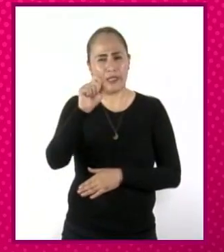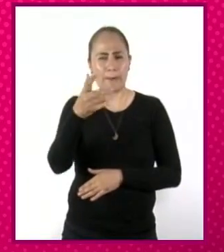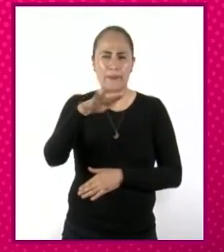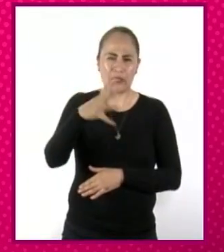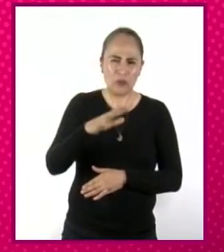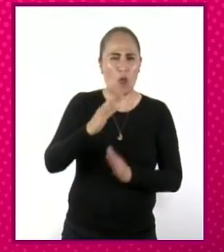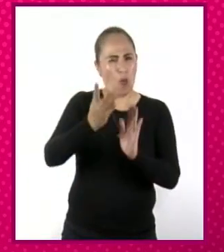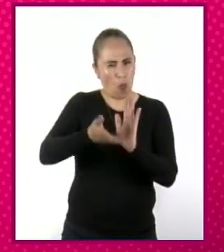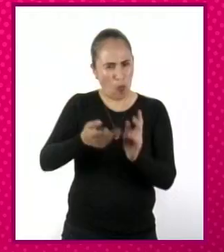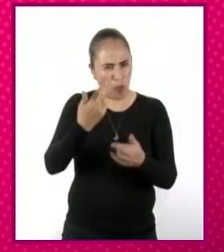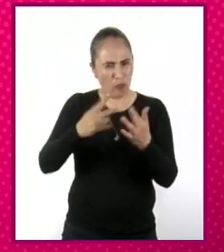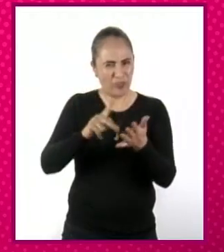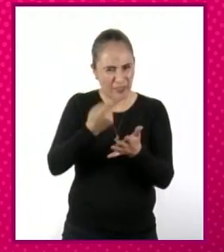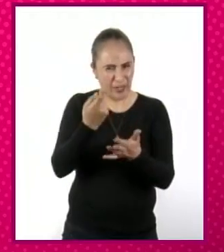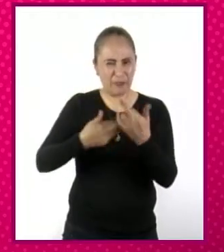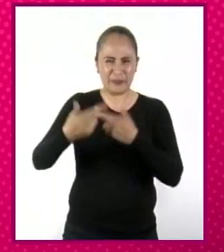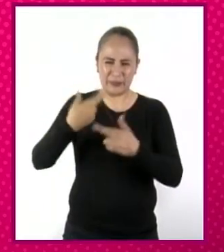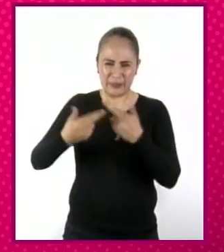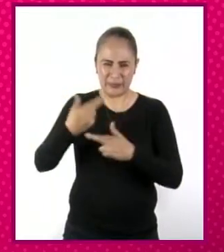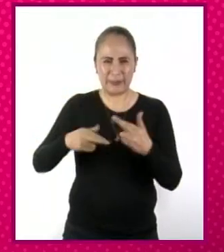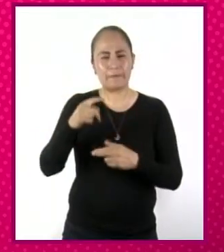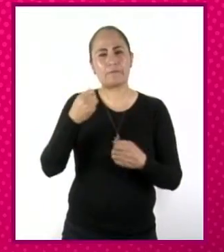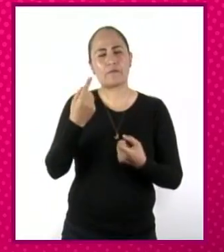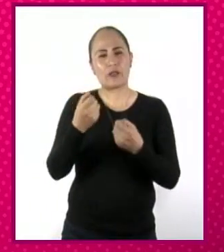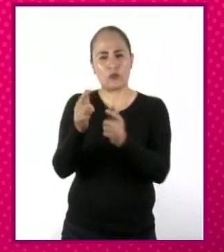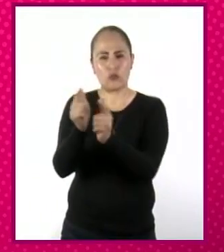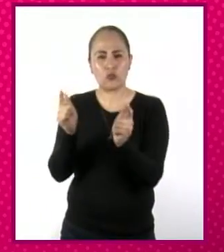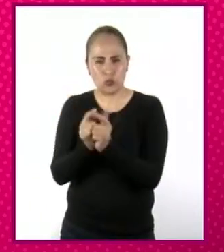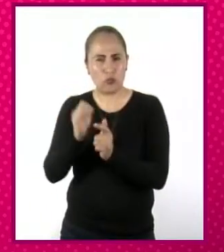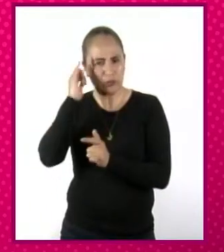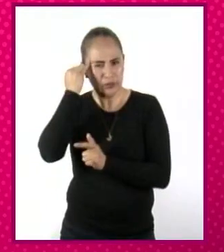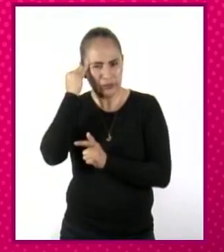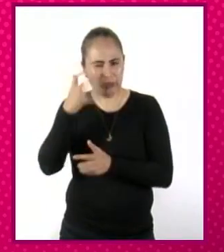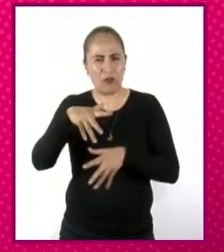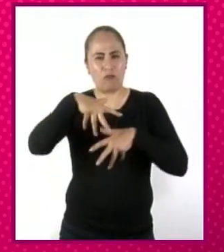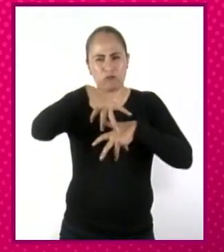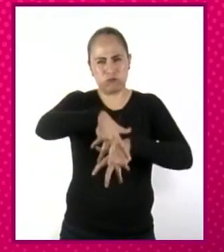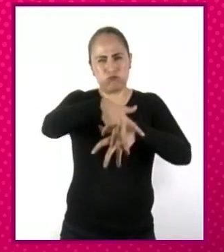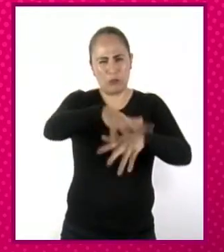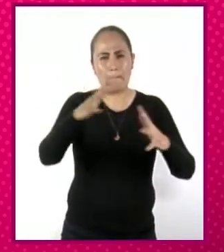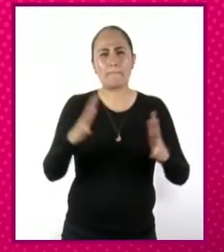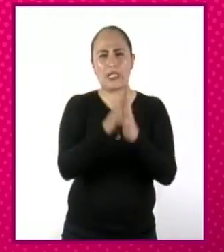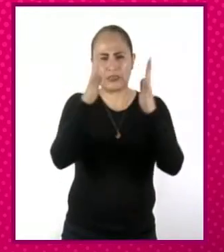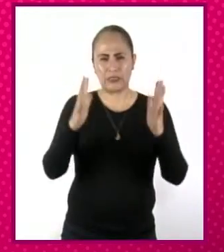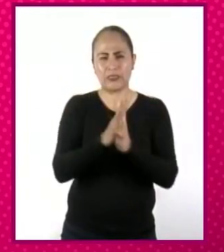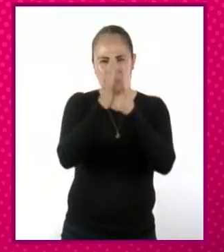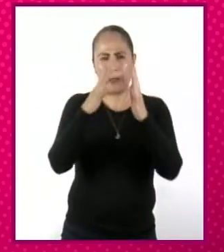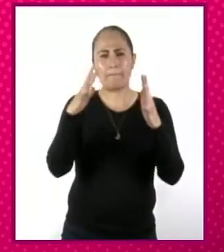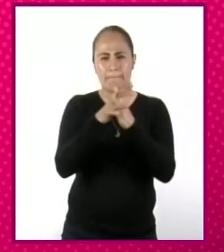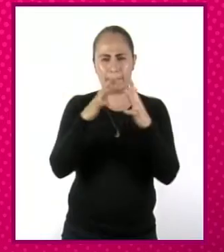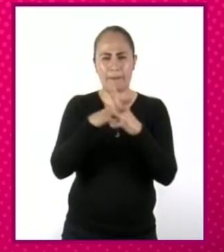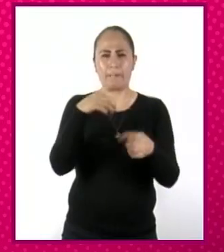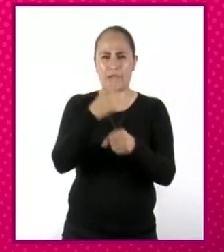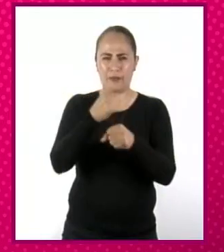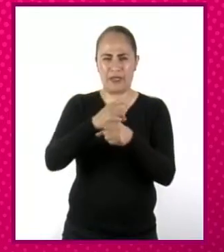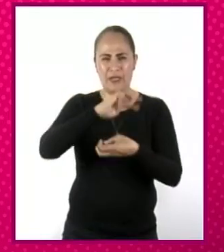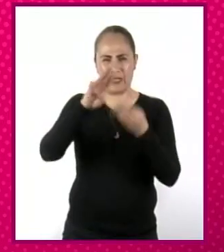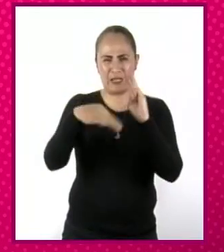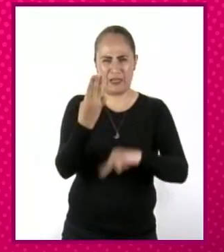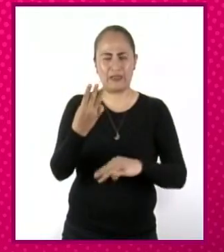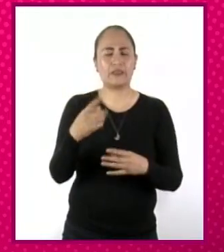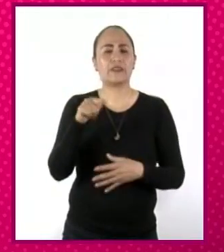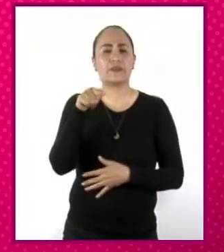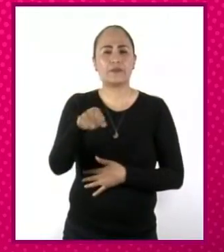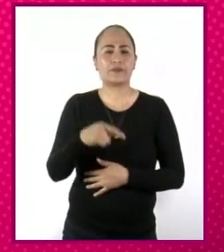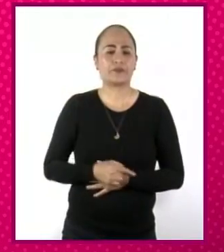indígenas incluso participan en las filas de la Primera Guerra Mundial y entonces en la década de 1920 y